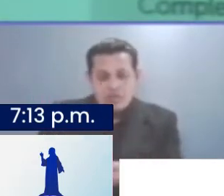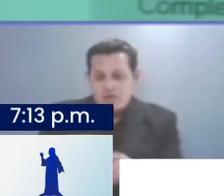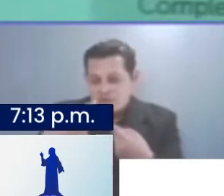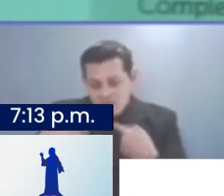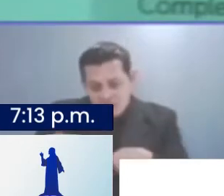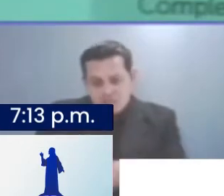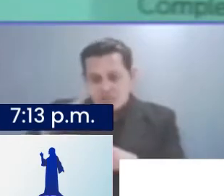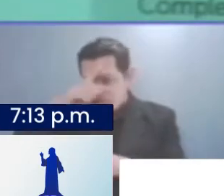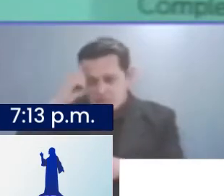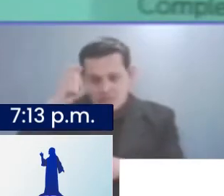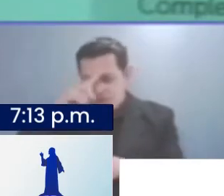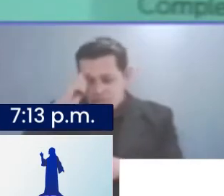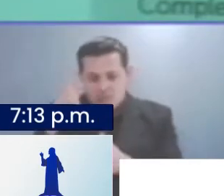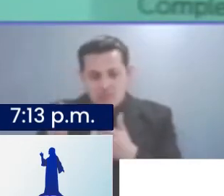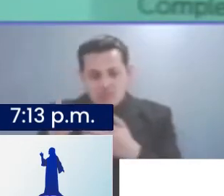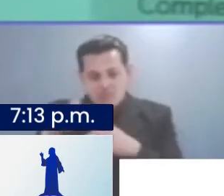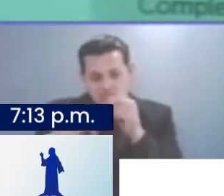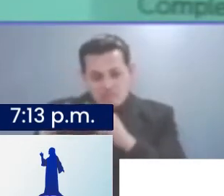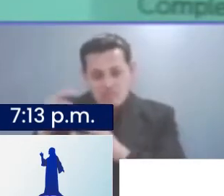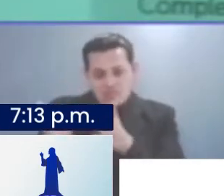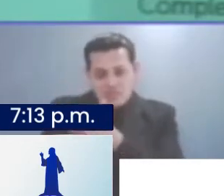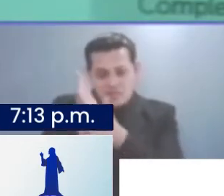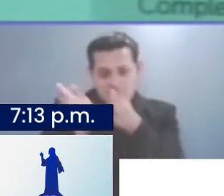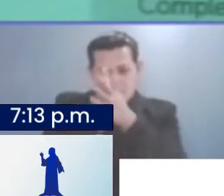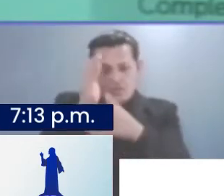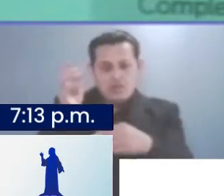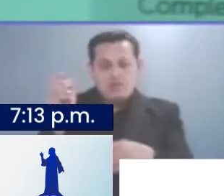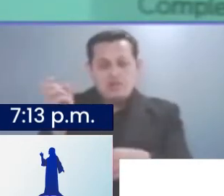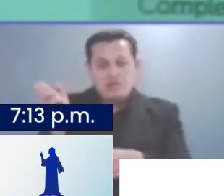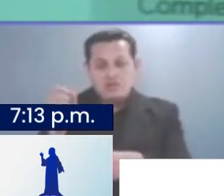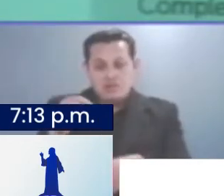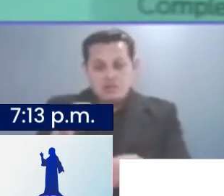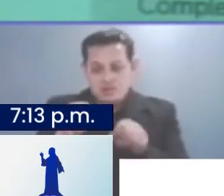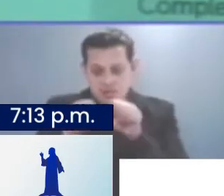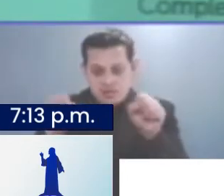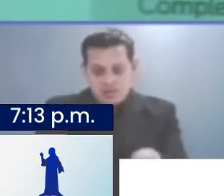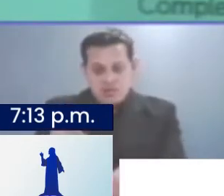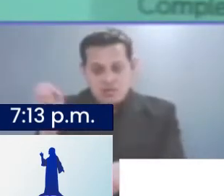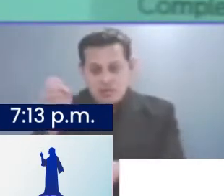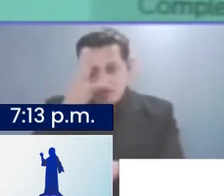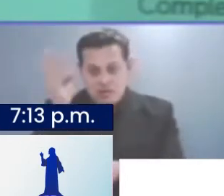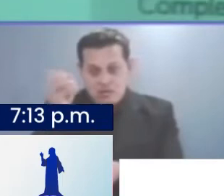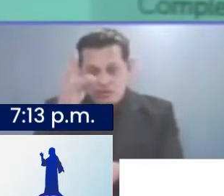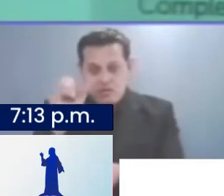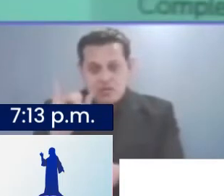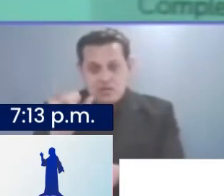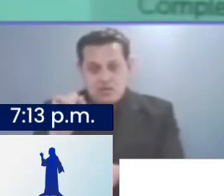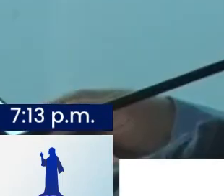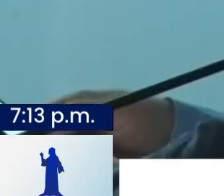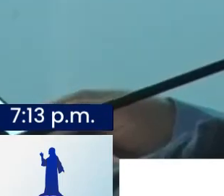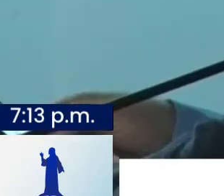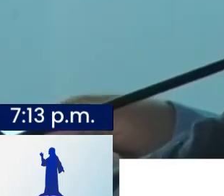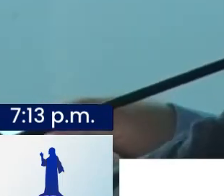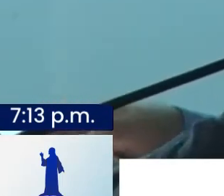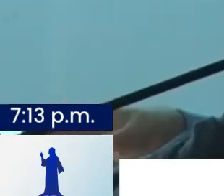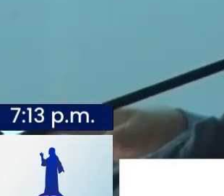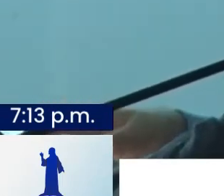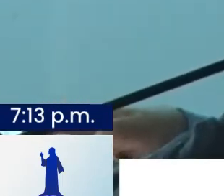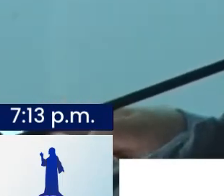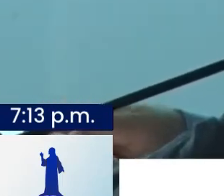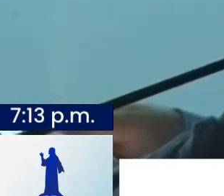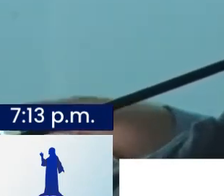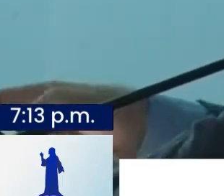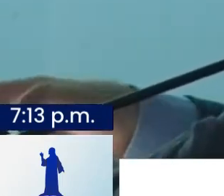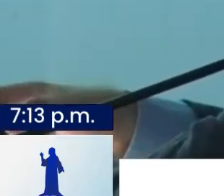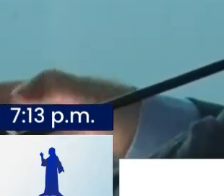trabajando en una construcción, equipamiento, un sistema de alerta temprana en los centros recreativos de Listo a nivel nacional.